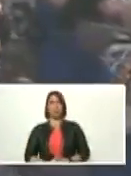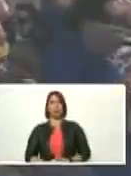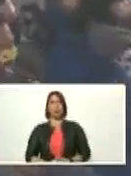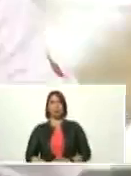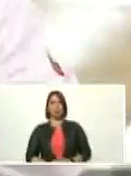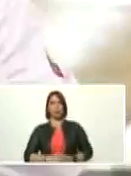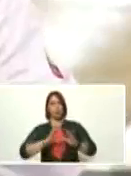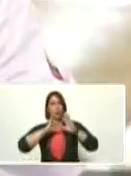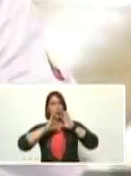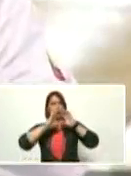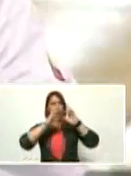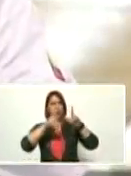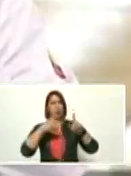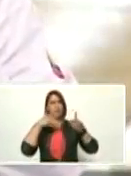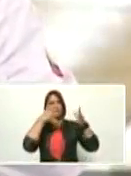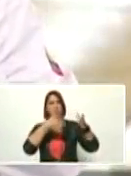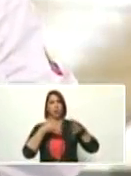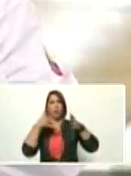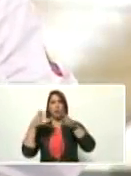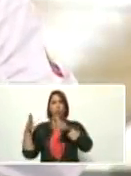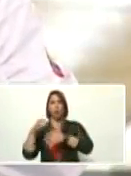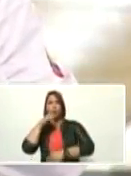Alimentar de la historia.